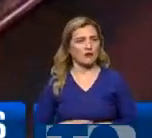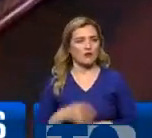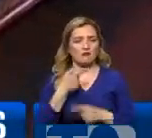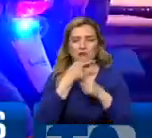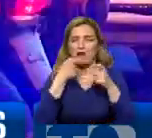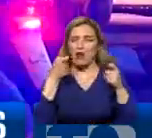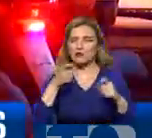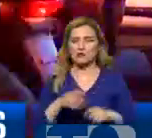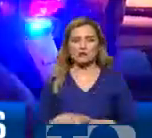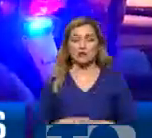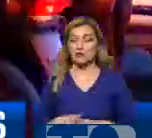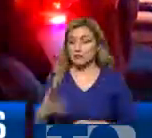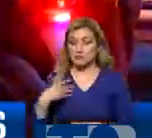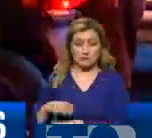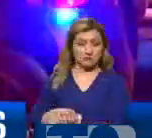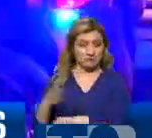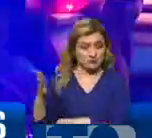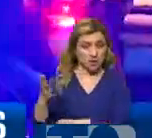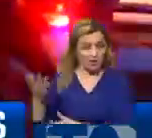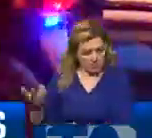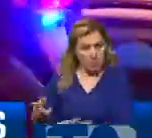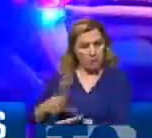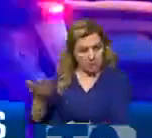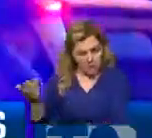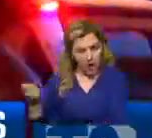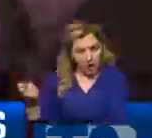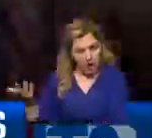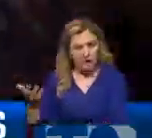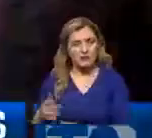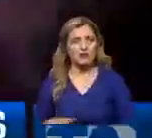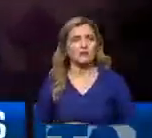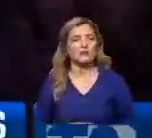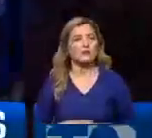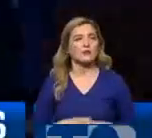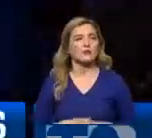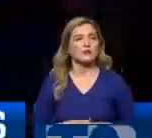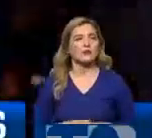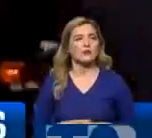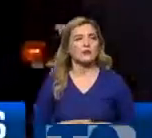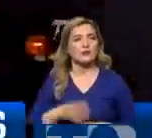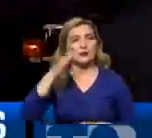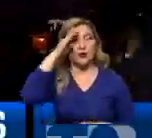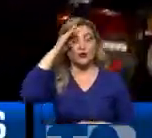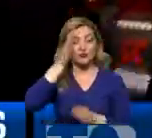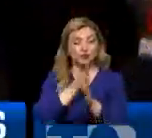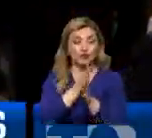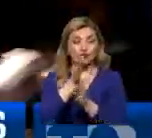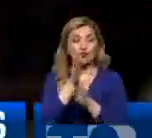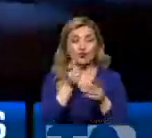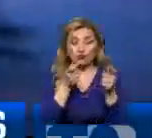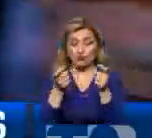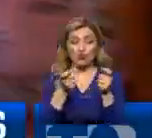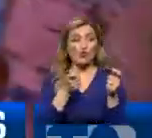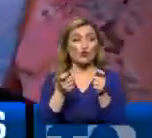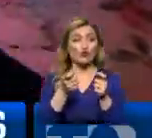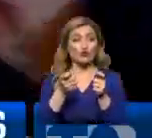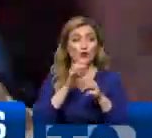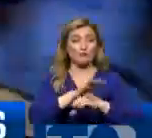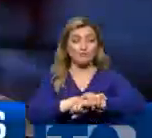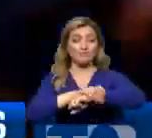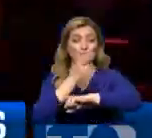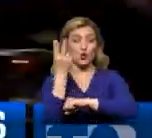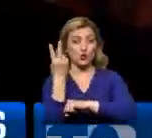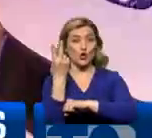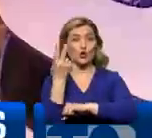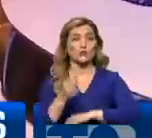trasladarlos dicen que les pedían importantes sumas de dinero a cambio hasta el sitio llegaron agentes especializados en un operativo en el que retuvieron a